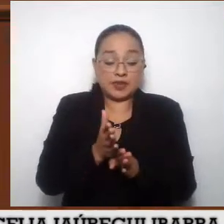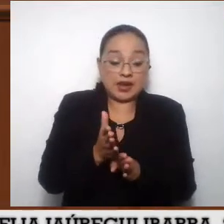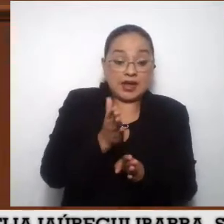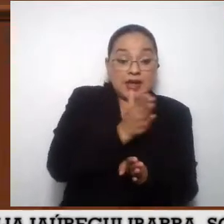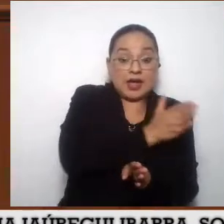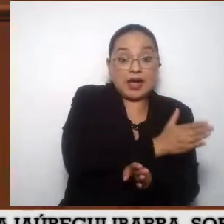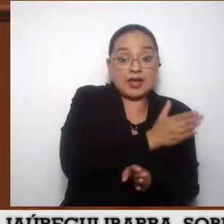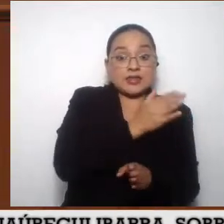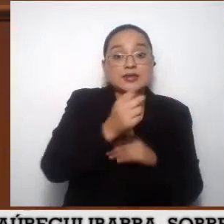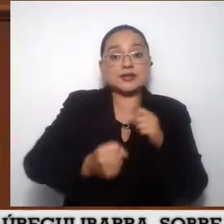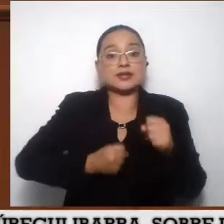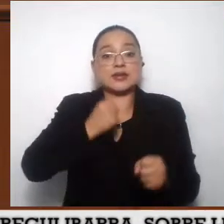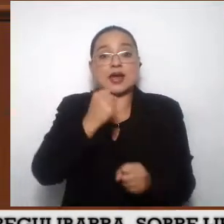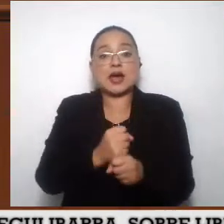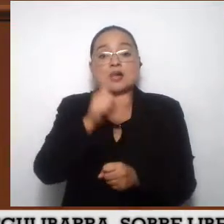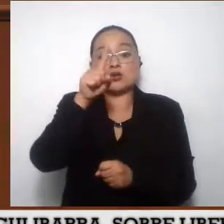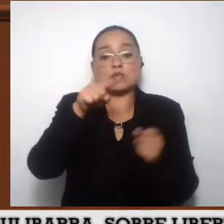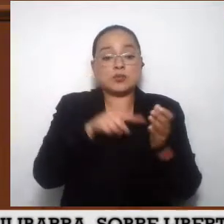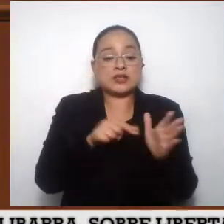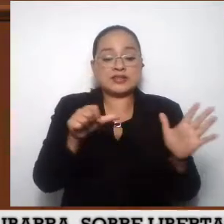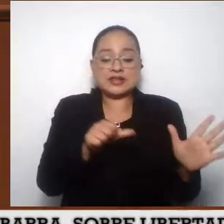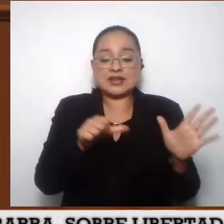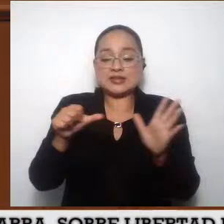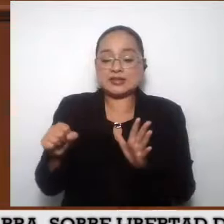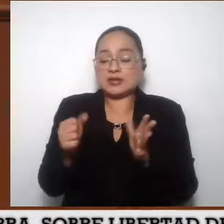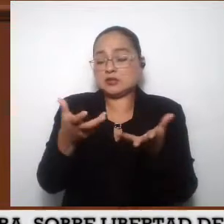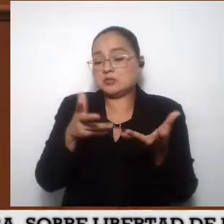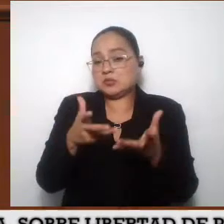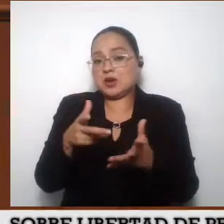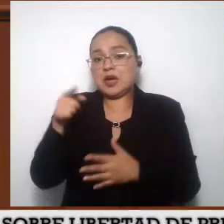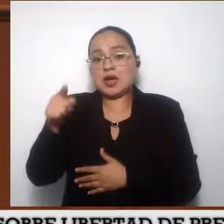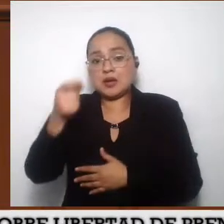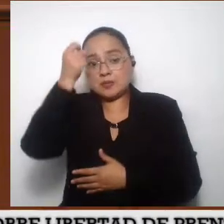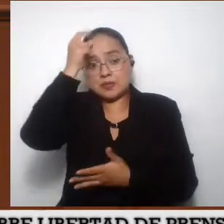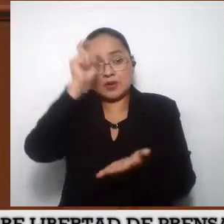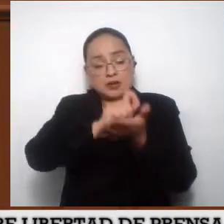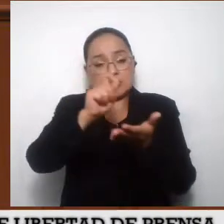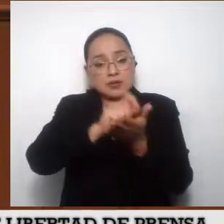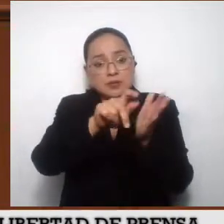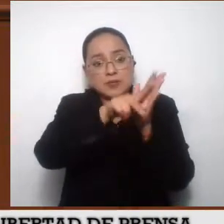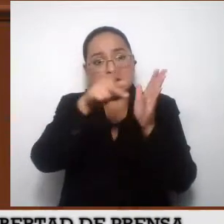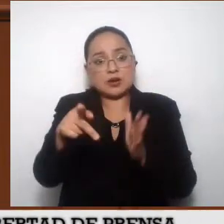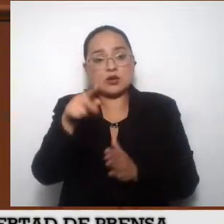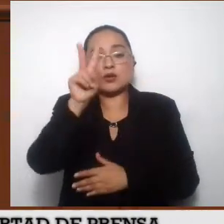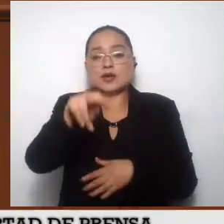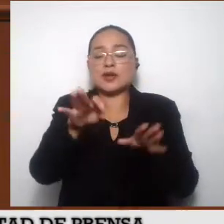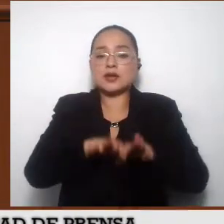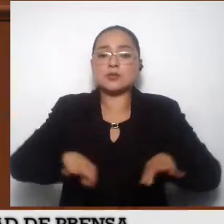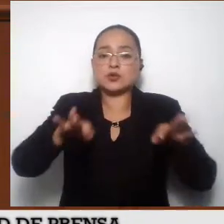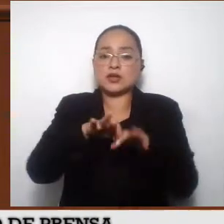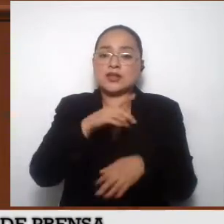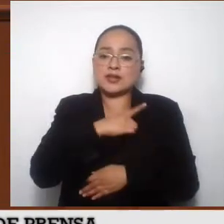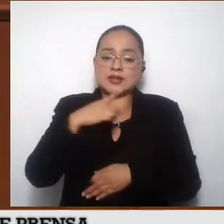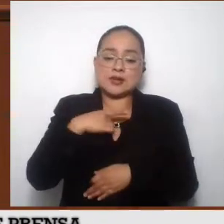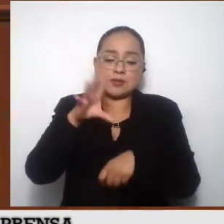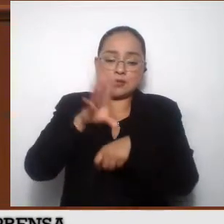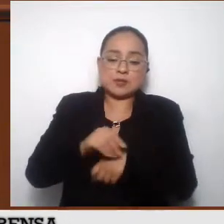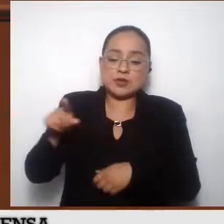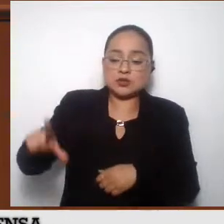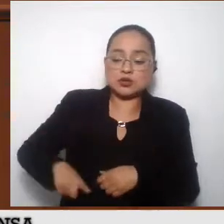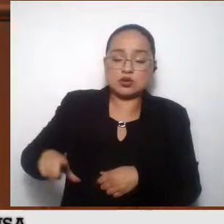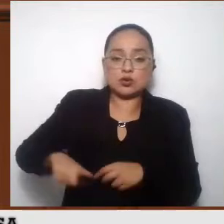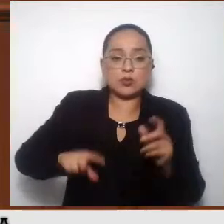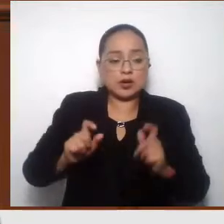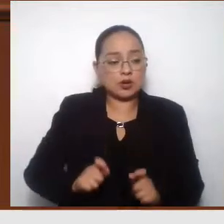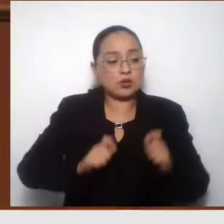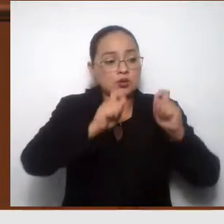el siglo XVII, para ejercer el periodismo era necesario tener una licencia otorgada por el gobierno. Hasta hace